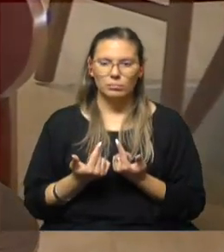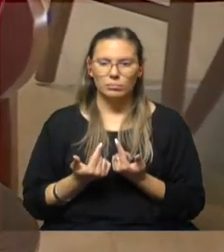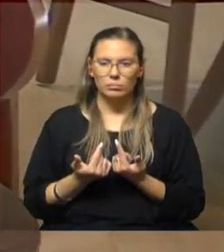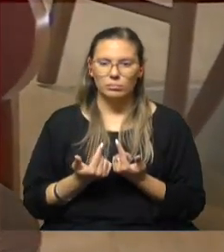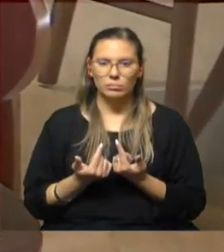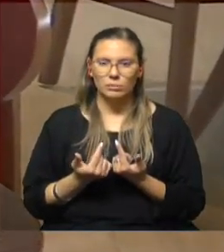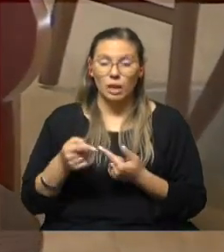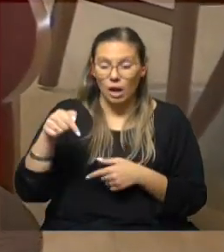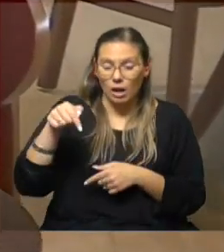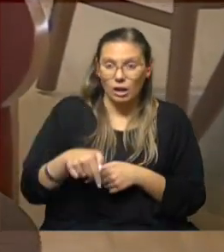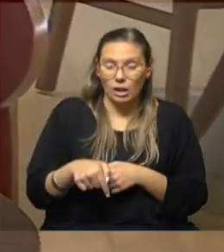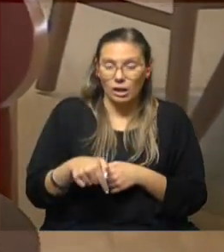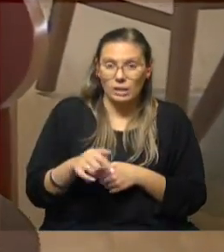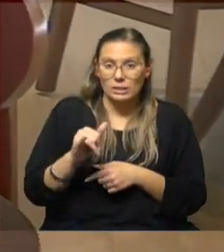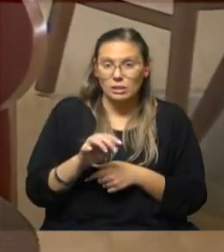está acá.